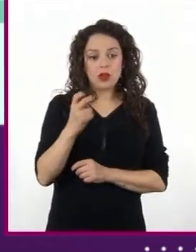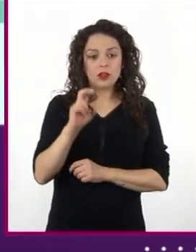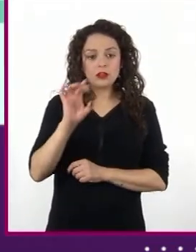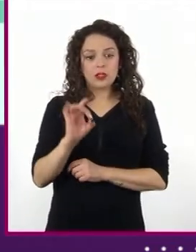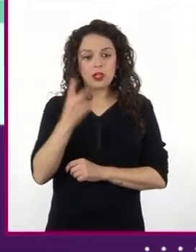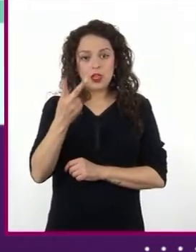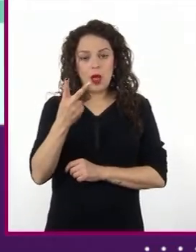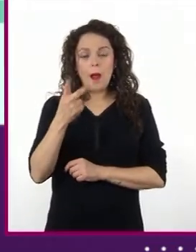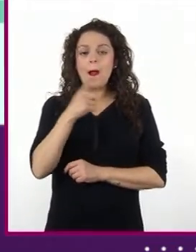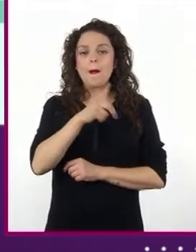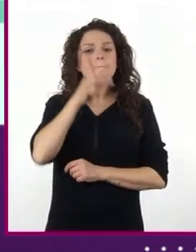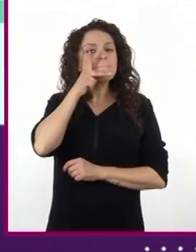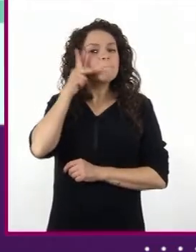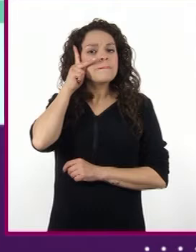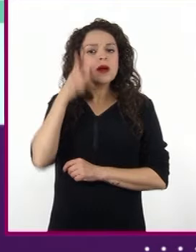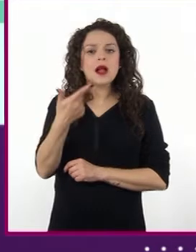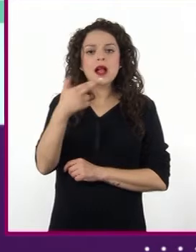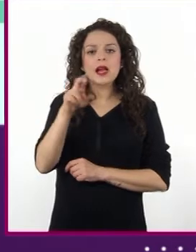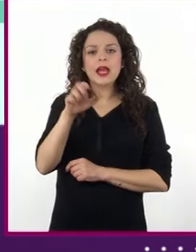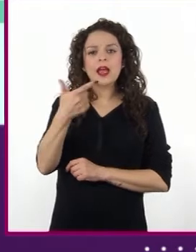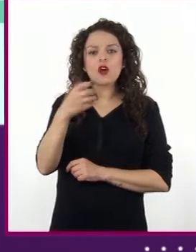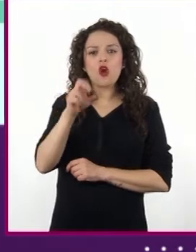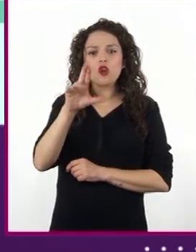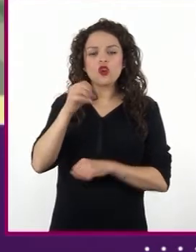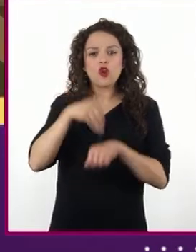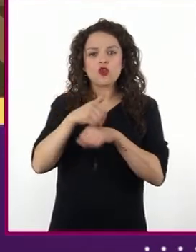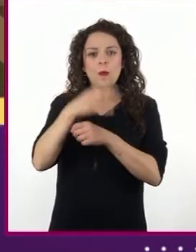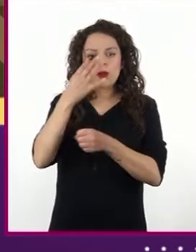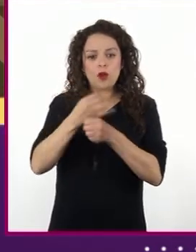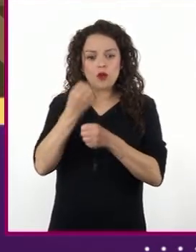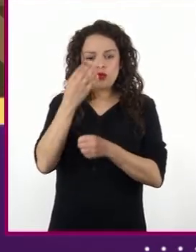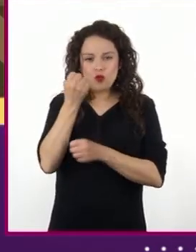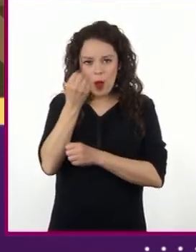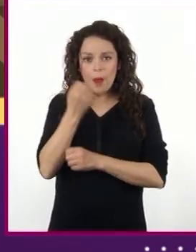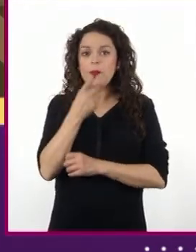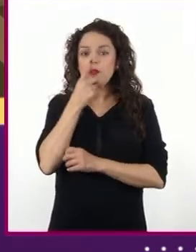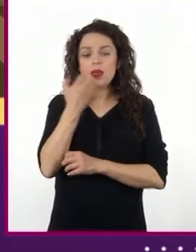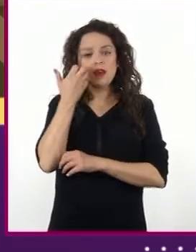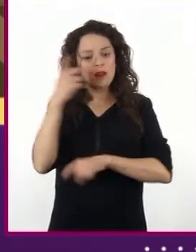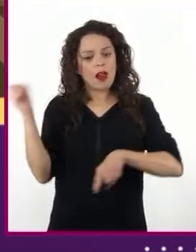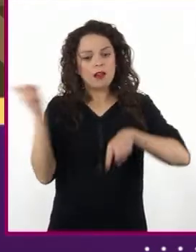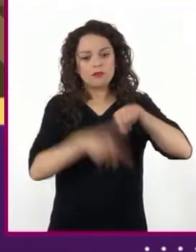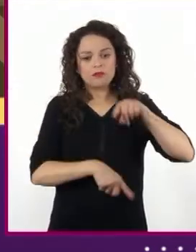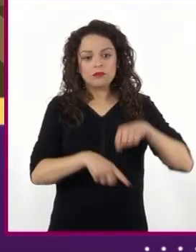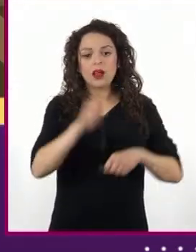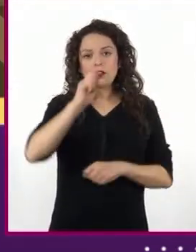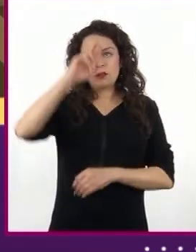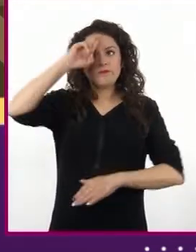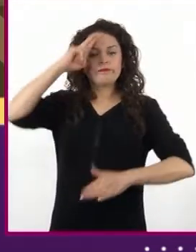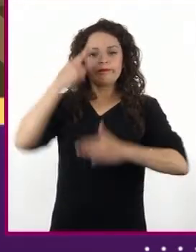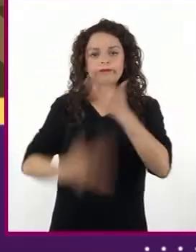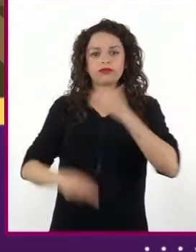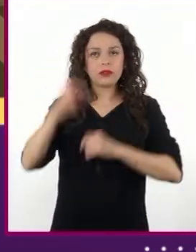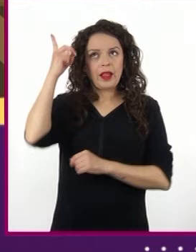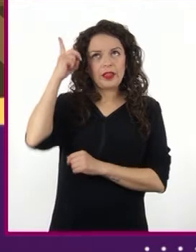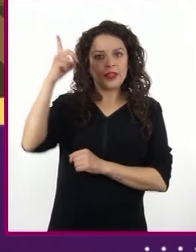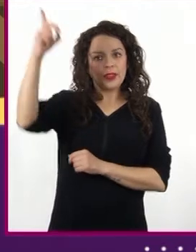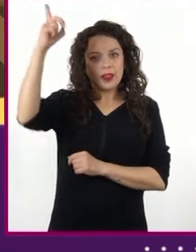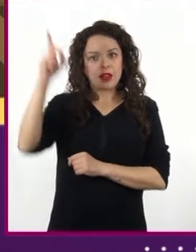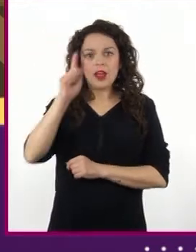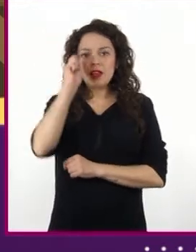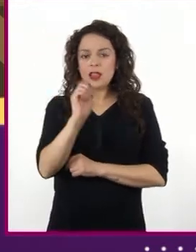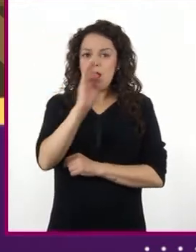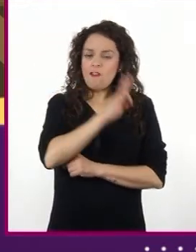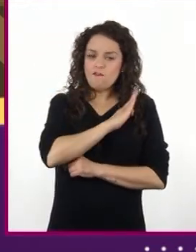IX creó un tribunal con el objetivo de acabar con la herejía, es decir, con todo lo que se oponía a los dogmas de la fe